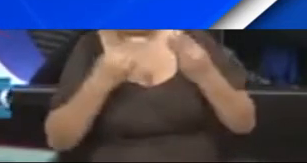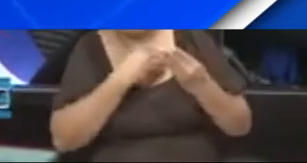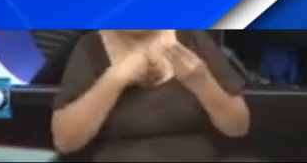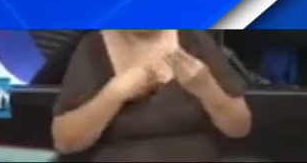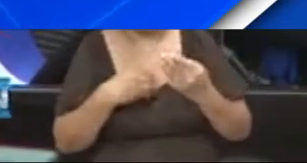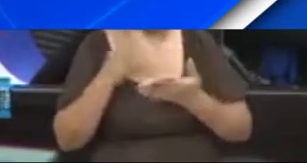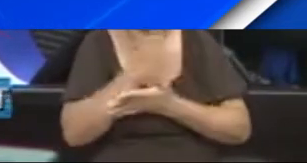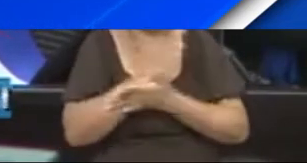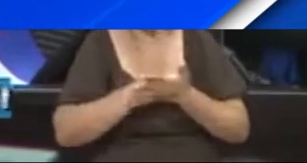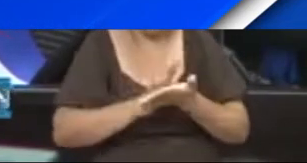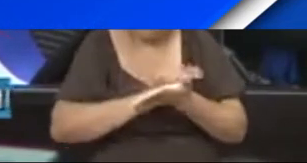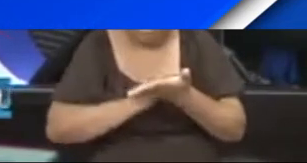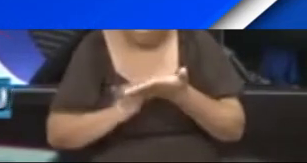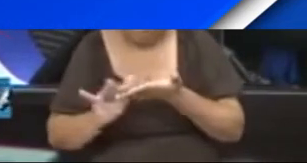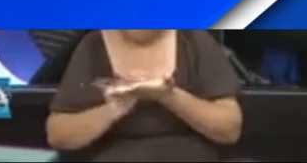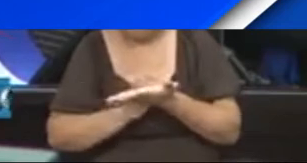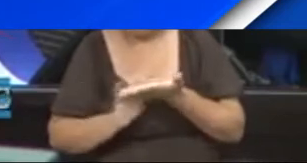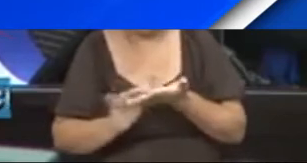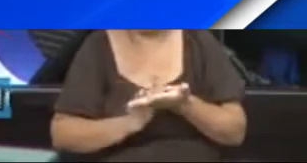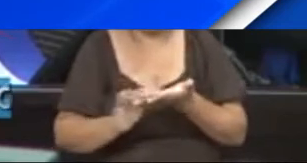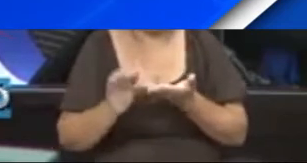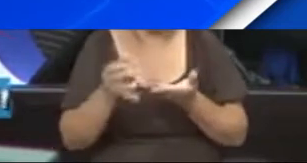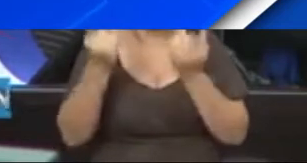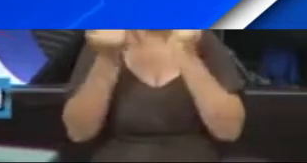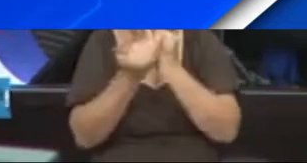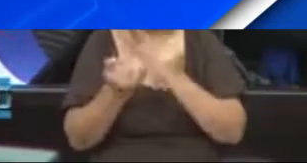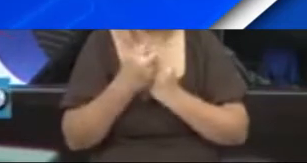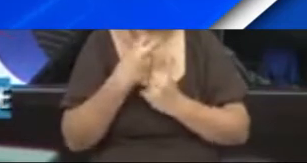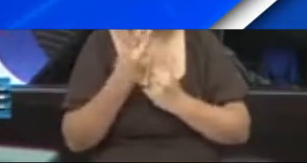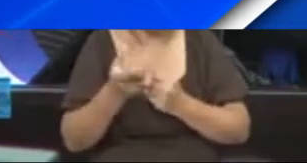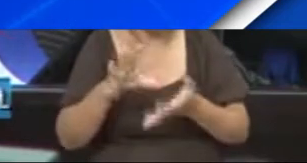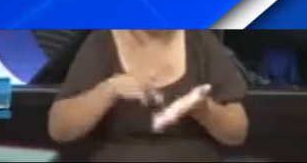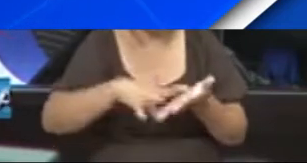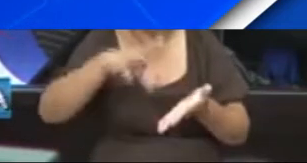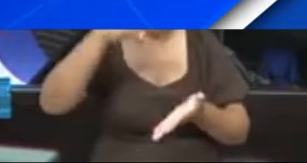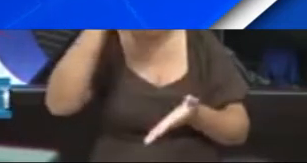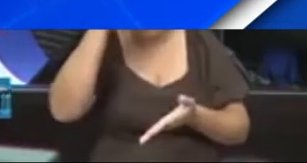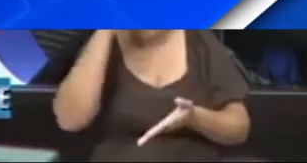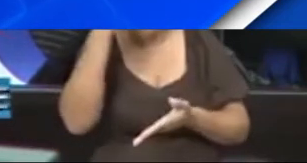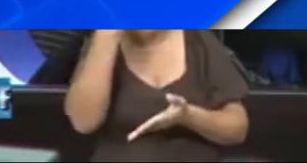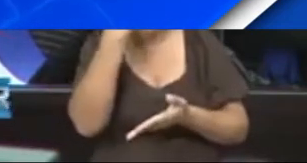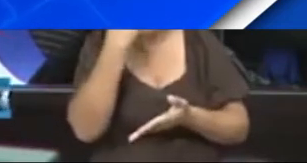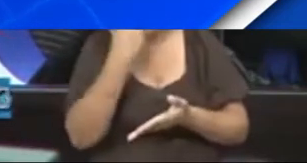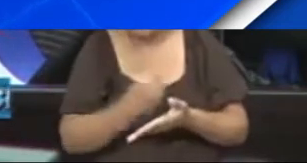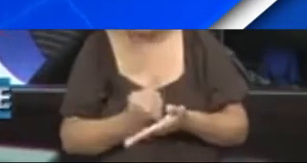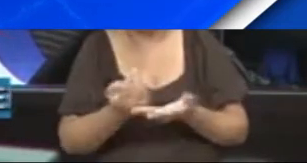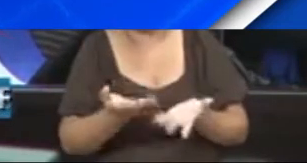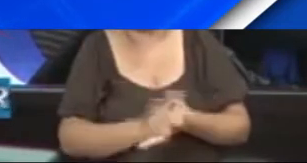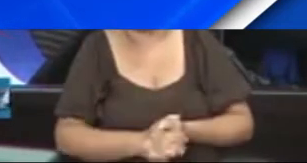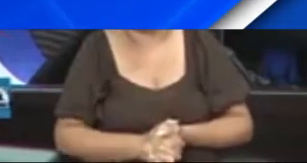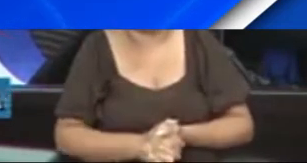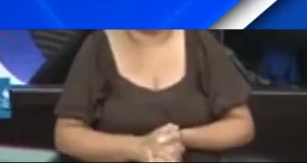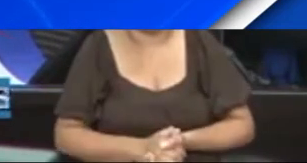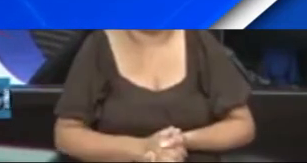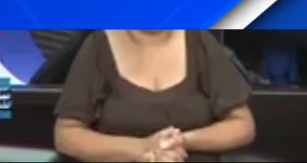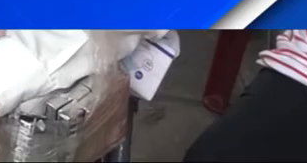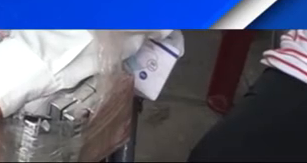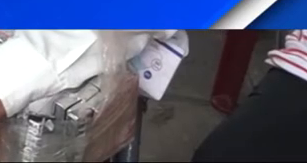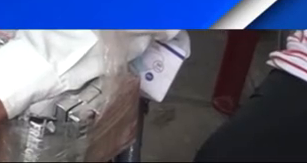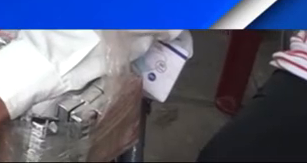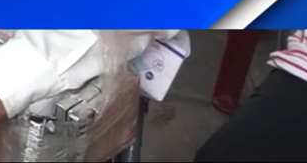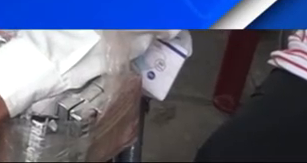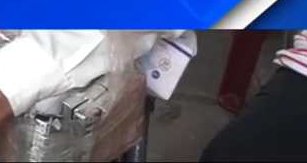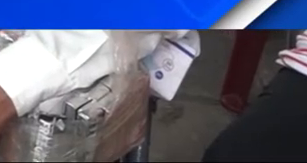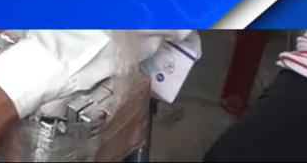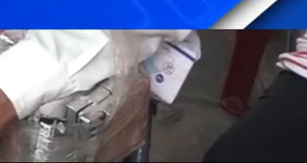didáctico en sistema braille, relieve y sonoro para el aprendizaje de estudiantes con discapacidad visual.